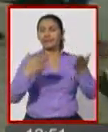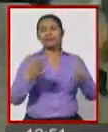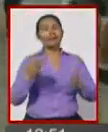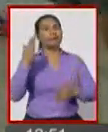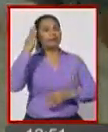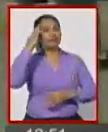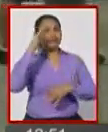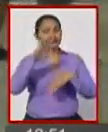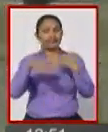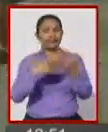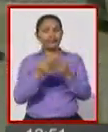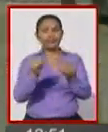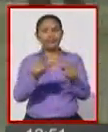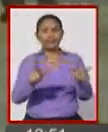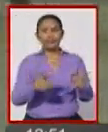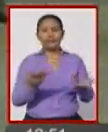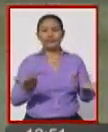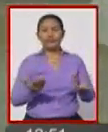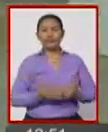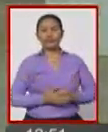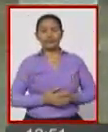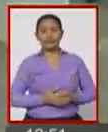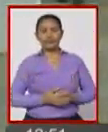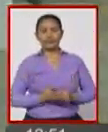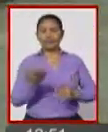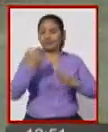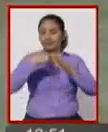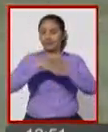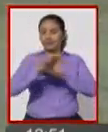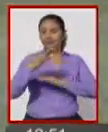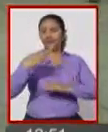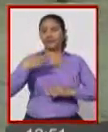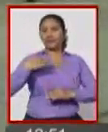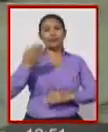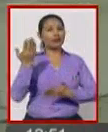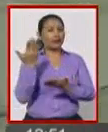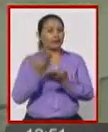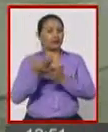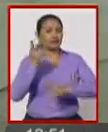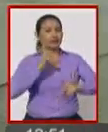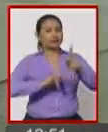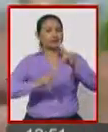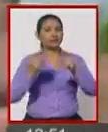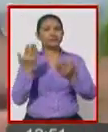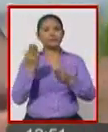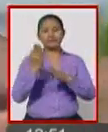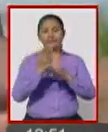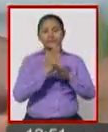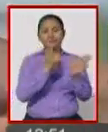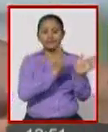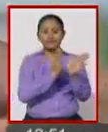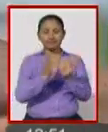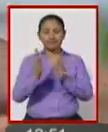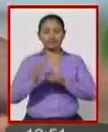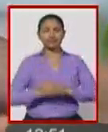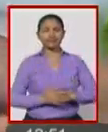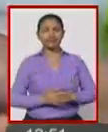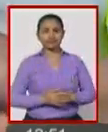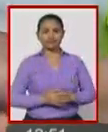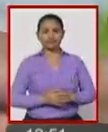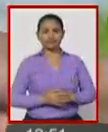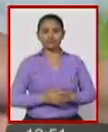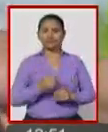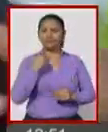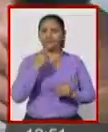vayan conociendo la ubicación de sus puestos. Es un ingreso voluntario, han venido ya los gremialistas, están ingresando de forma ordenada y bueno,